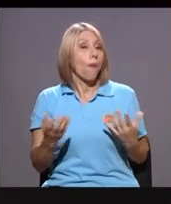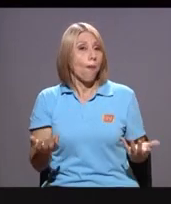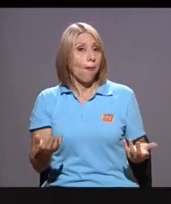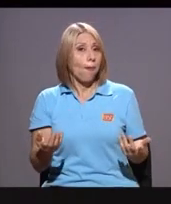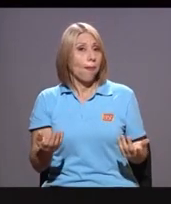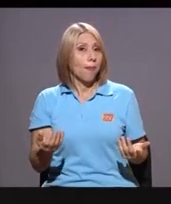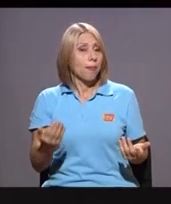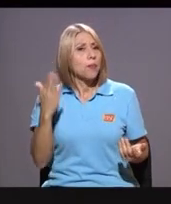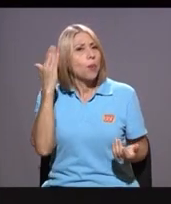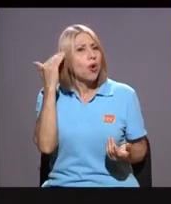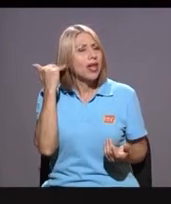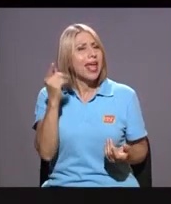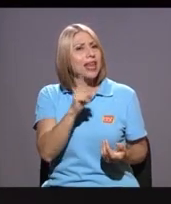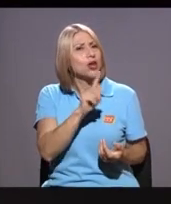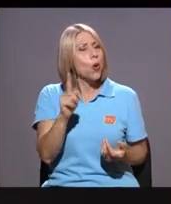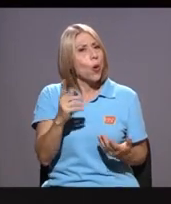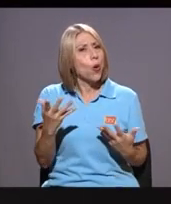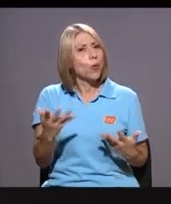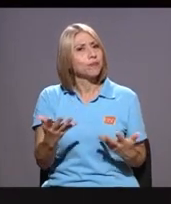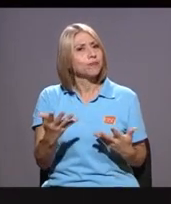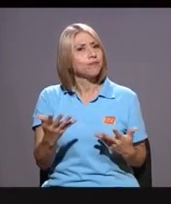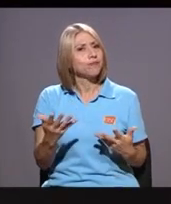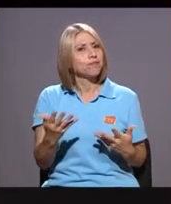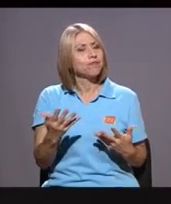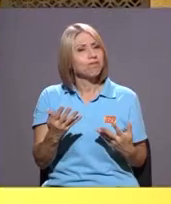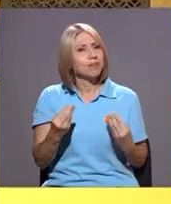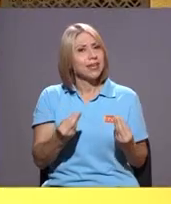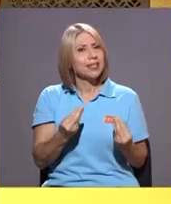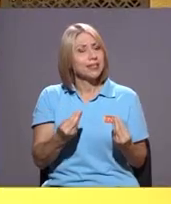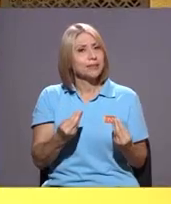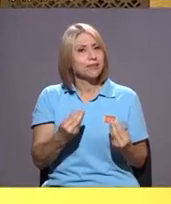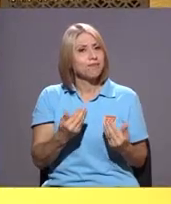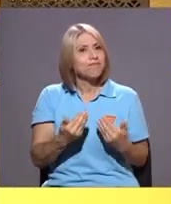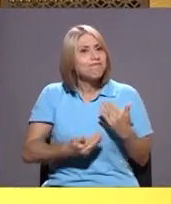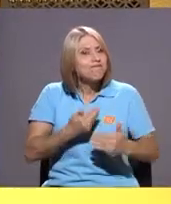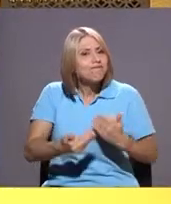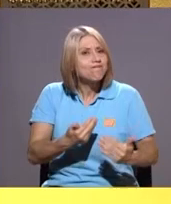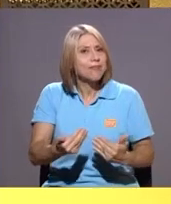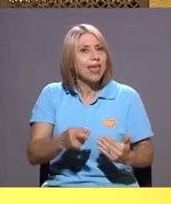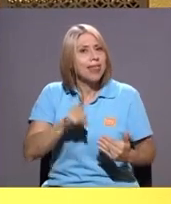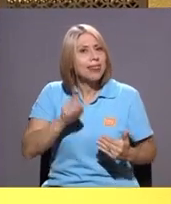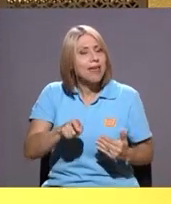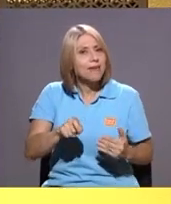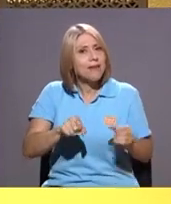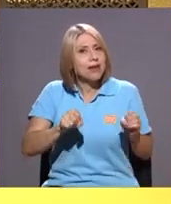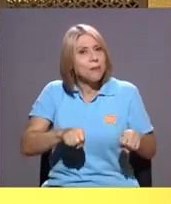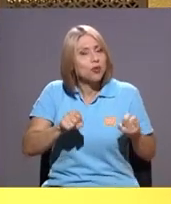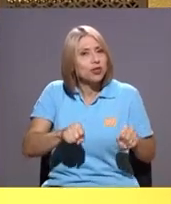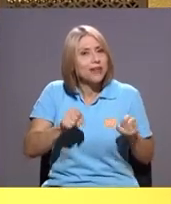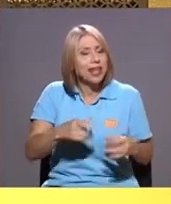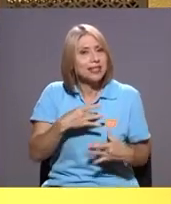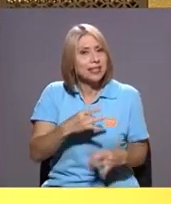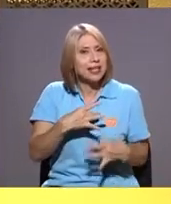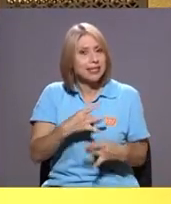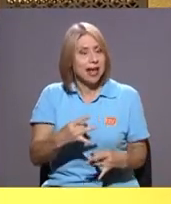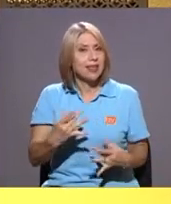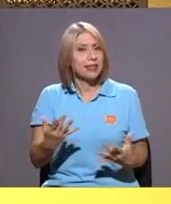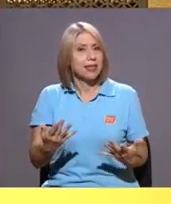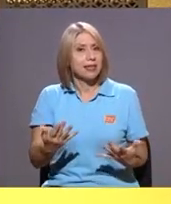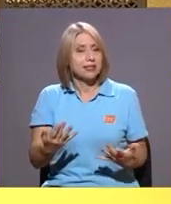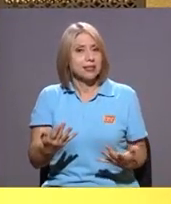porque no le he hecho más rico y que debe haber y posibilidades interesantes de